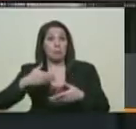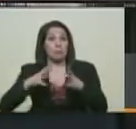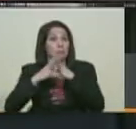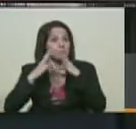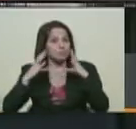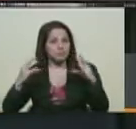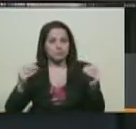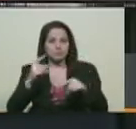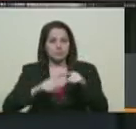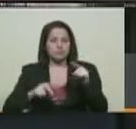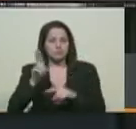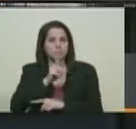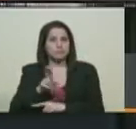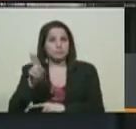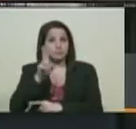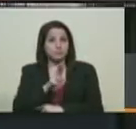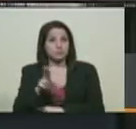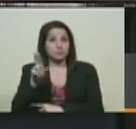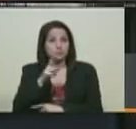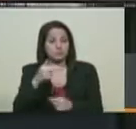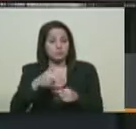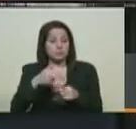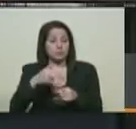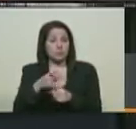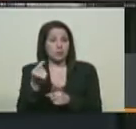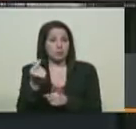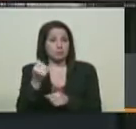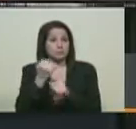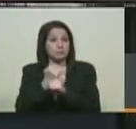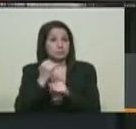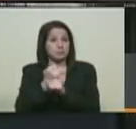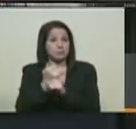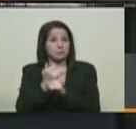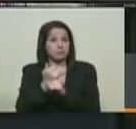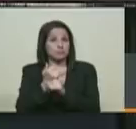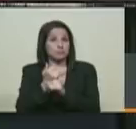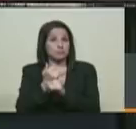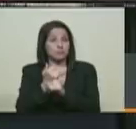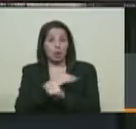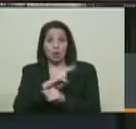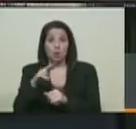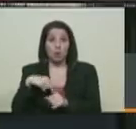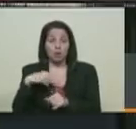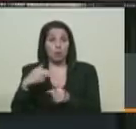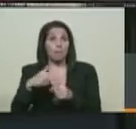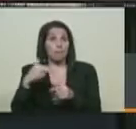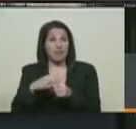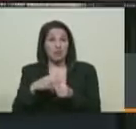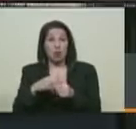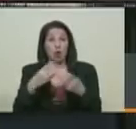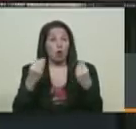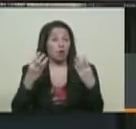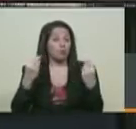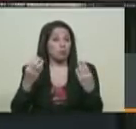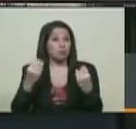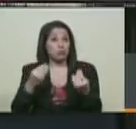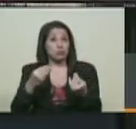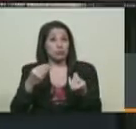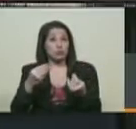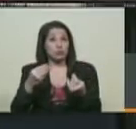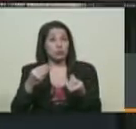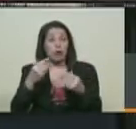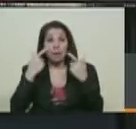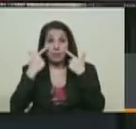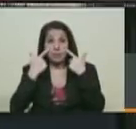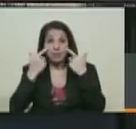aplicaciones. La petromoneda, nuestro Petro va a tener muchas aplicaciones.